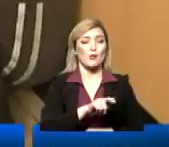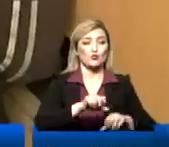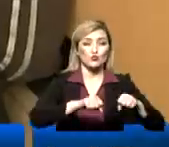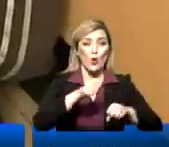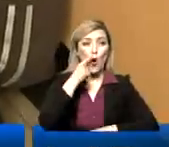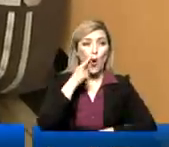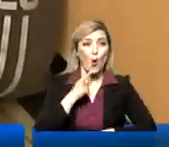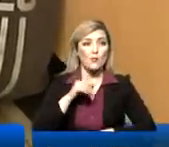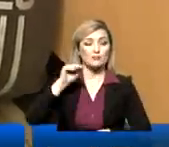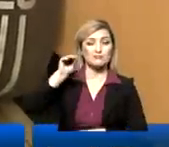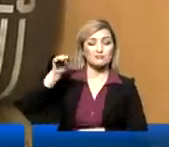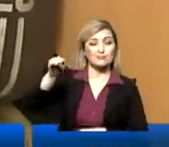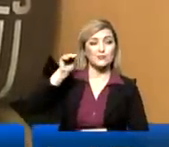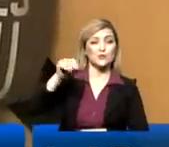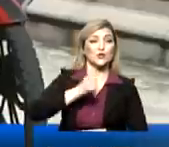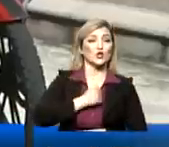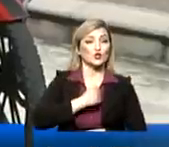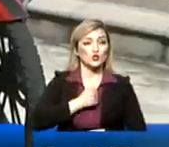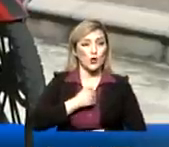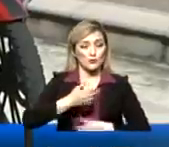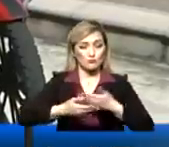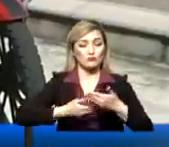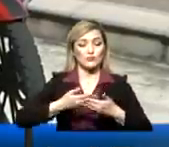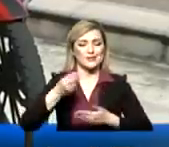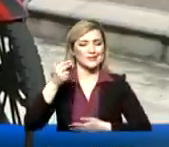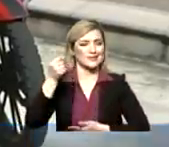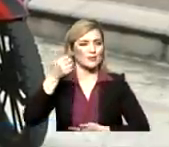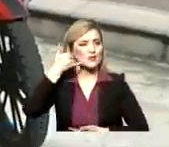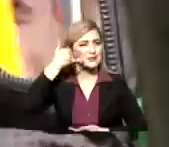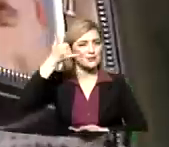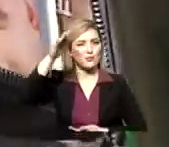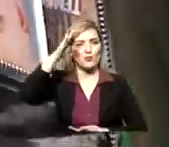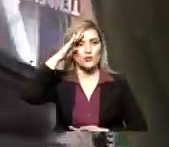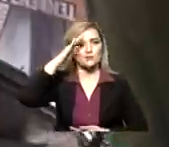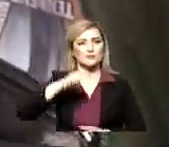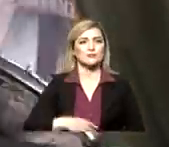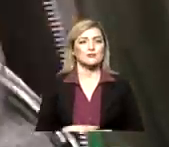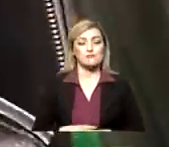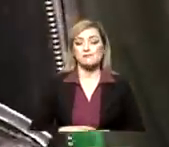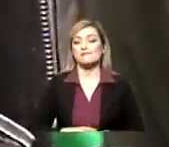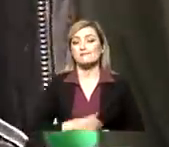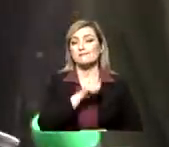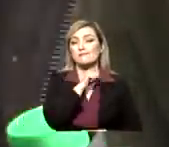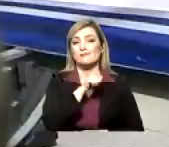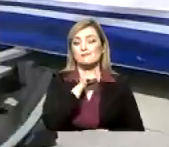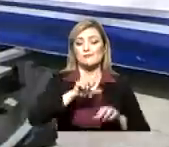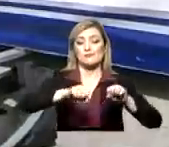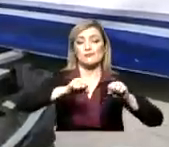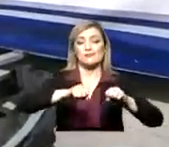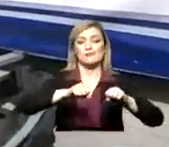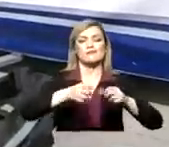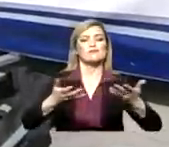este sitio alertó de suceso al dueño del comercio e inmediatamente se comunicaron con la policía. Los delincuentes y la moto